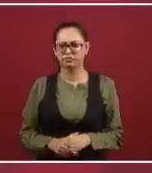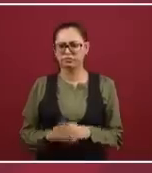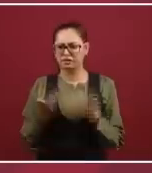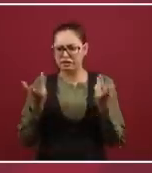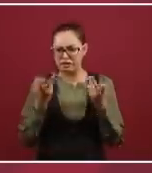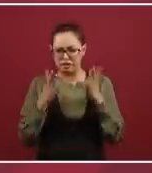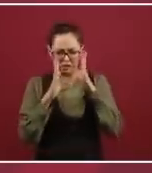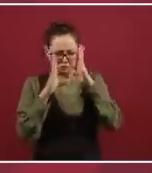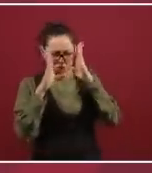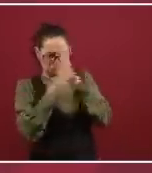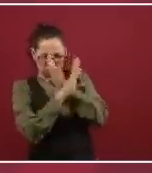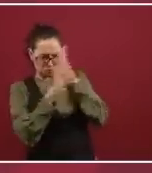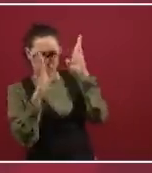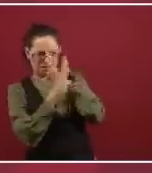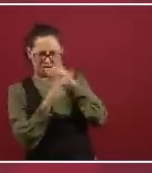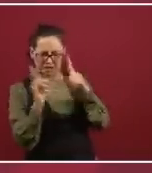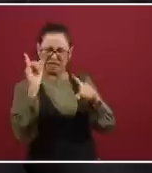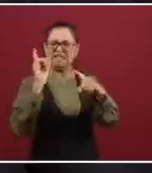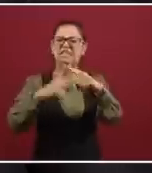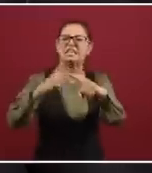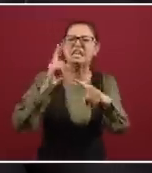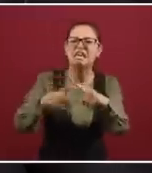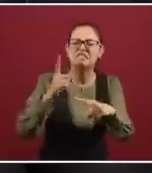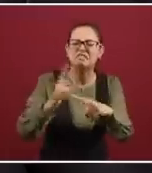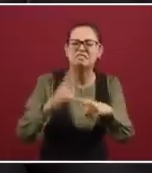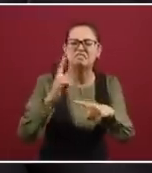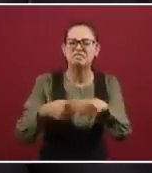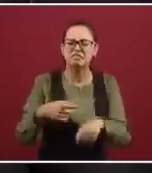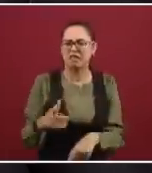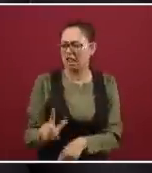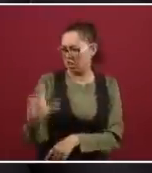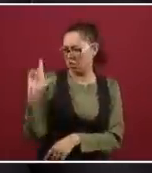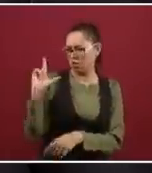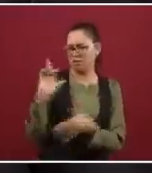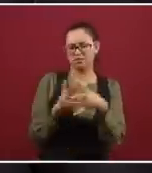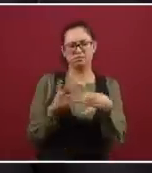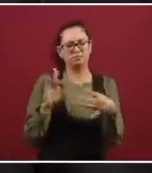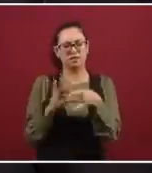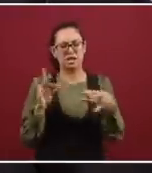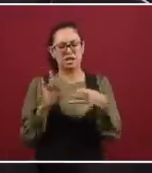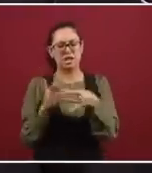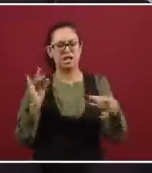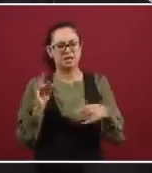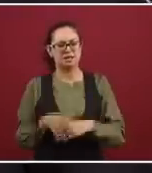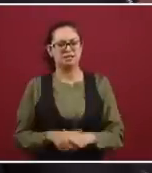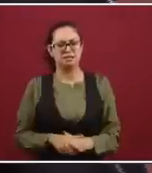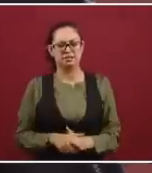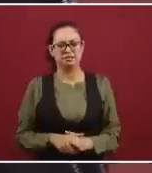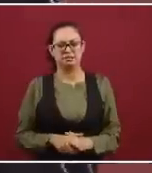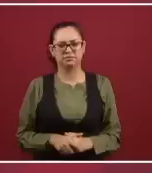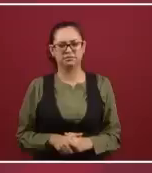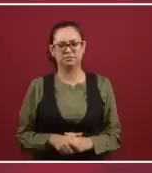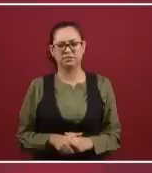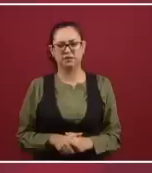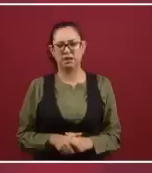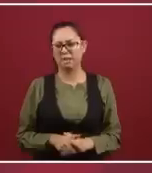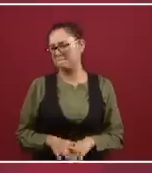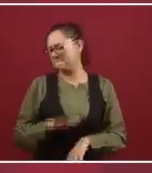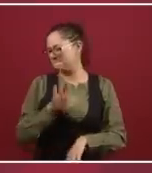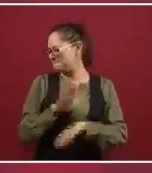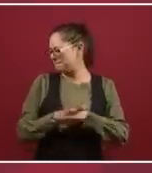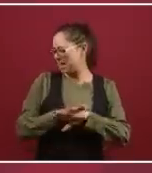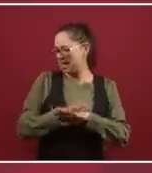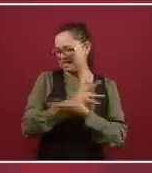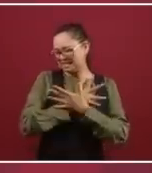Un poco lo que dije en el Zócalo el lunes. ¿Quién era el principal violador